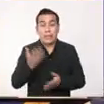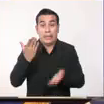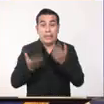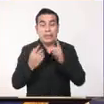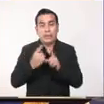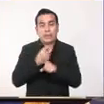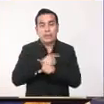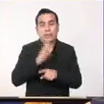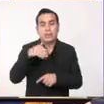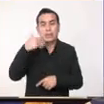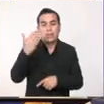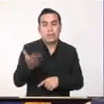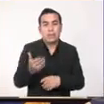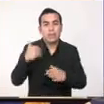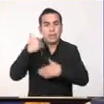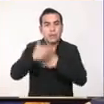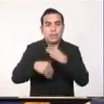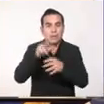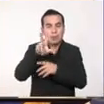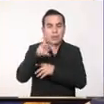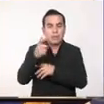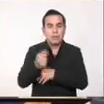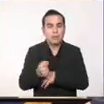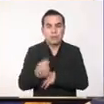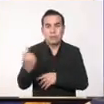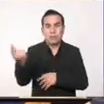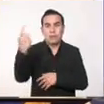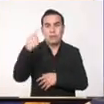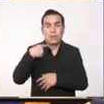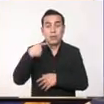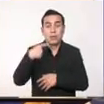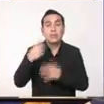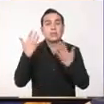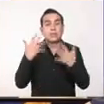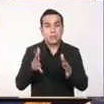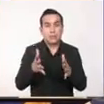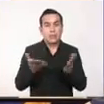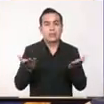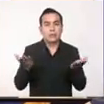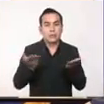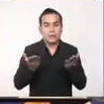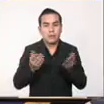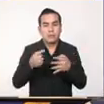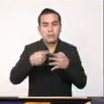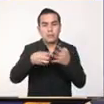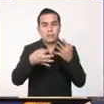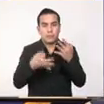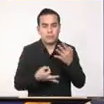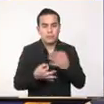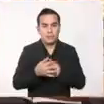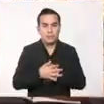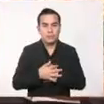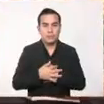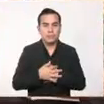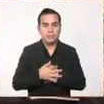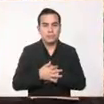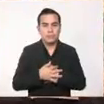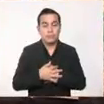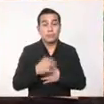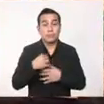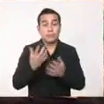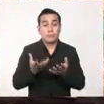a destituir y luego vamos a hacer un proceso de 3 meses para cambiarlos. Tenía que hacerlo inmediatamente, por ley.